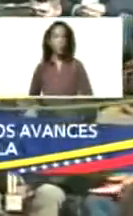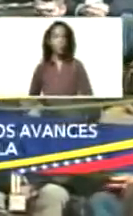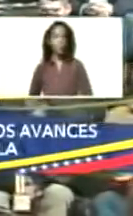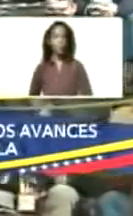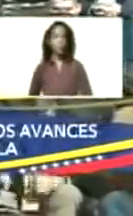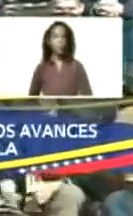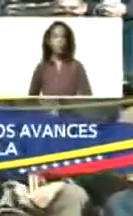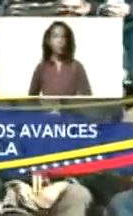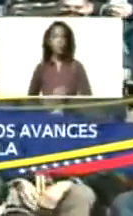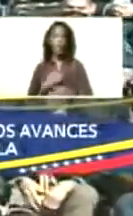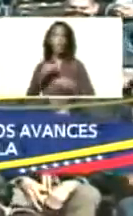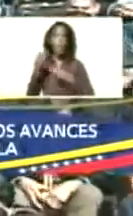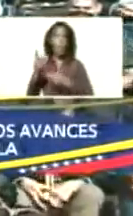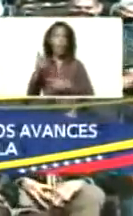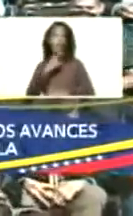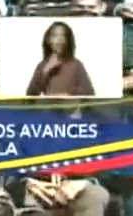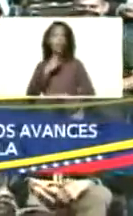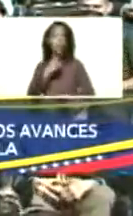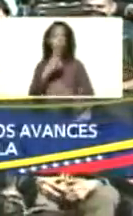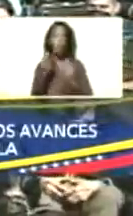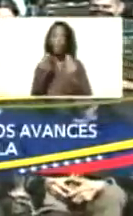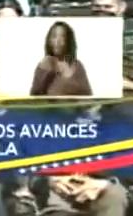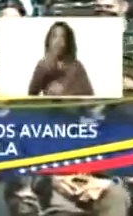dado que le gustó tanto a la gente,